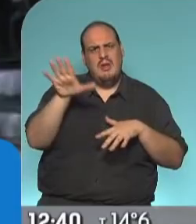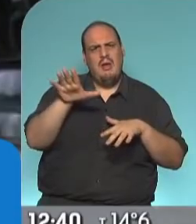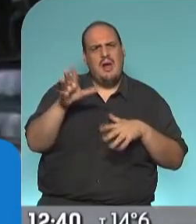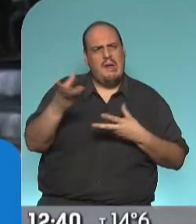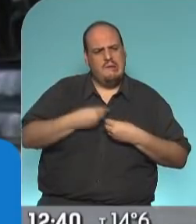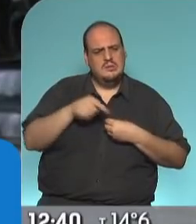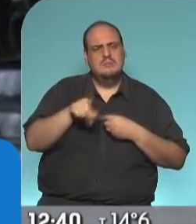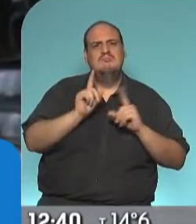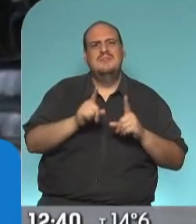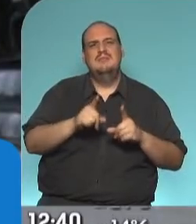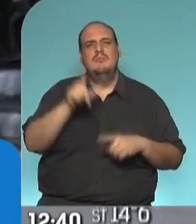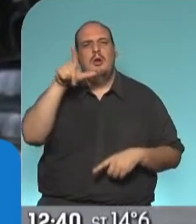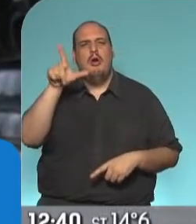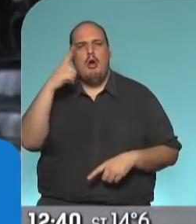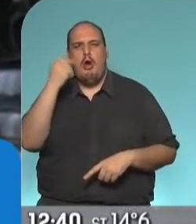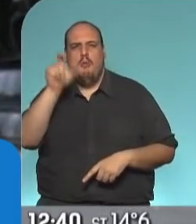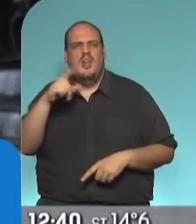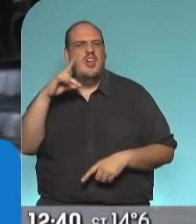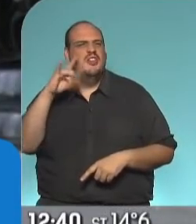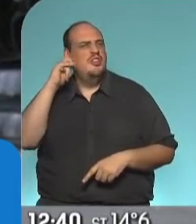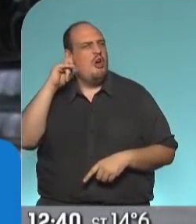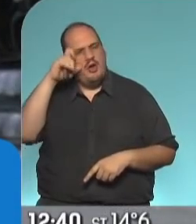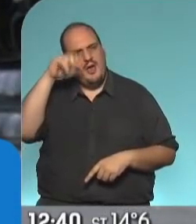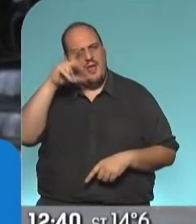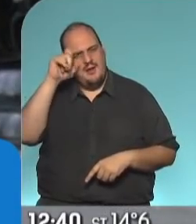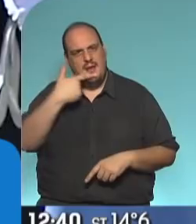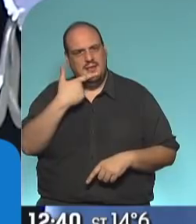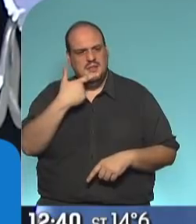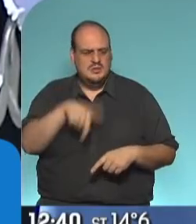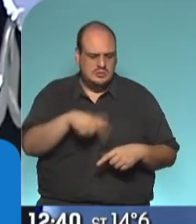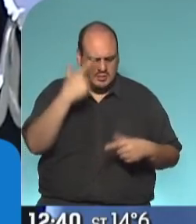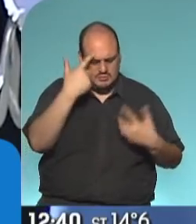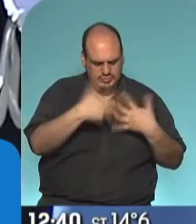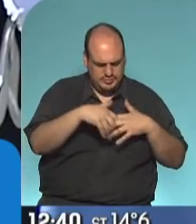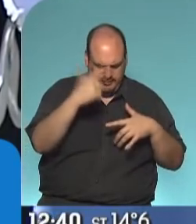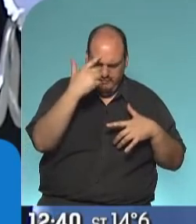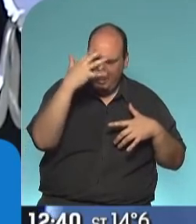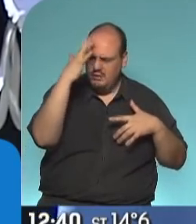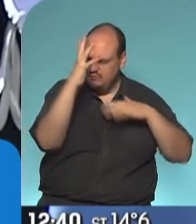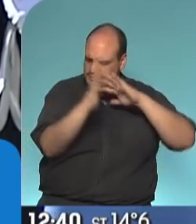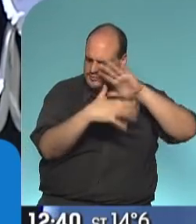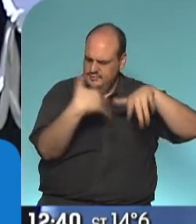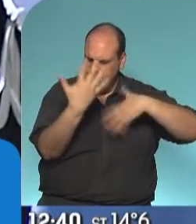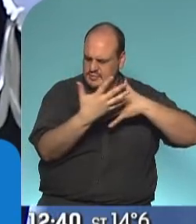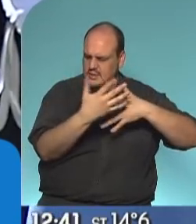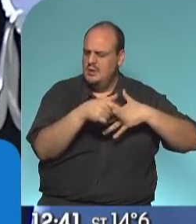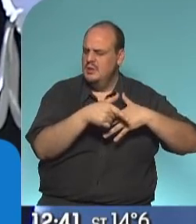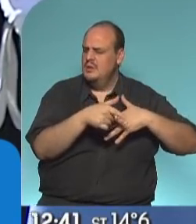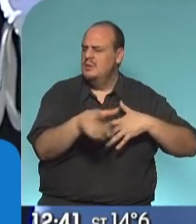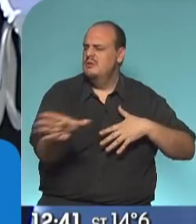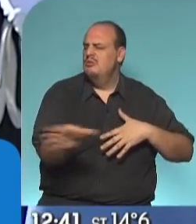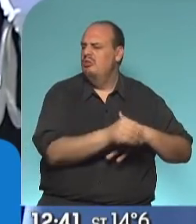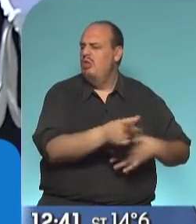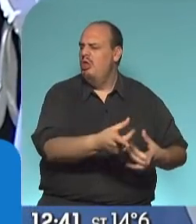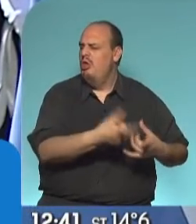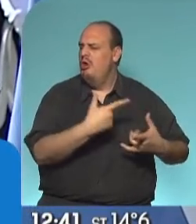hice lo que Diógenes, zambullirme en una tinaja de filosofía y decir: todo esto es necesario que